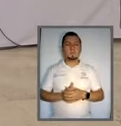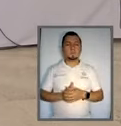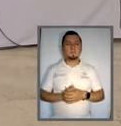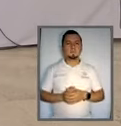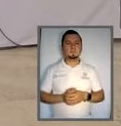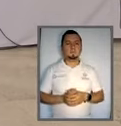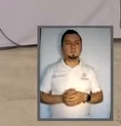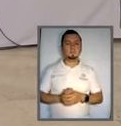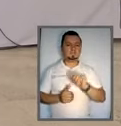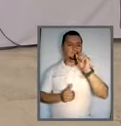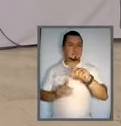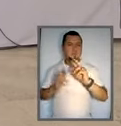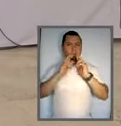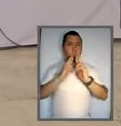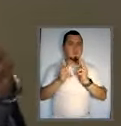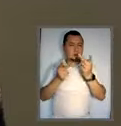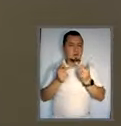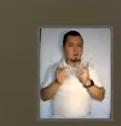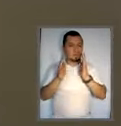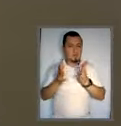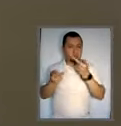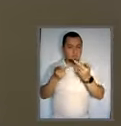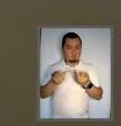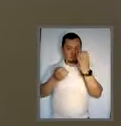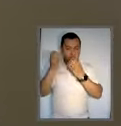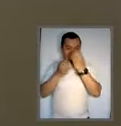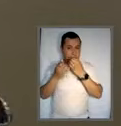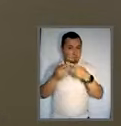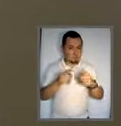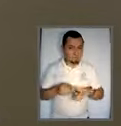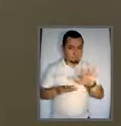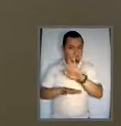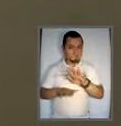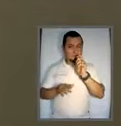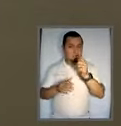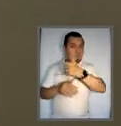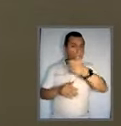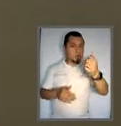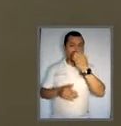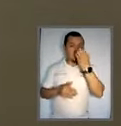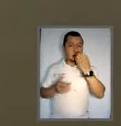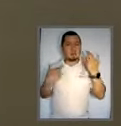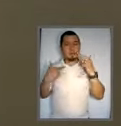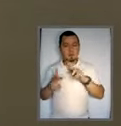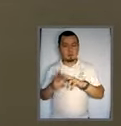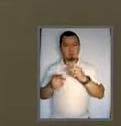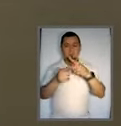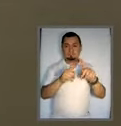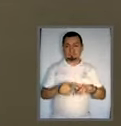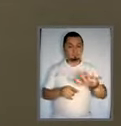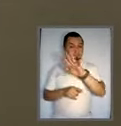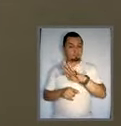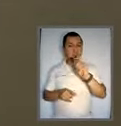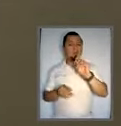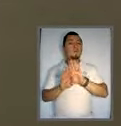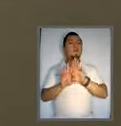bueno, es la misma respuesta que hacíamos, está en curso la tercera evaluación, hay distintos esquemas, cada escuela, cada profesor dictaminará